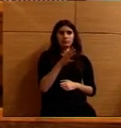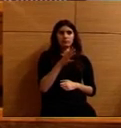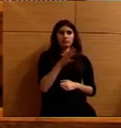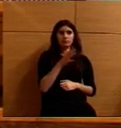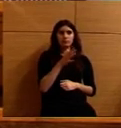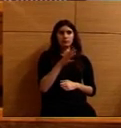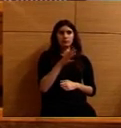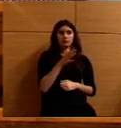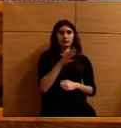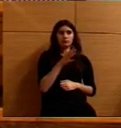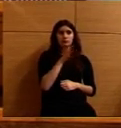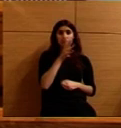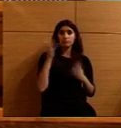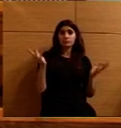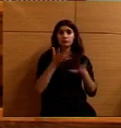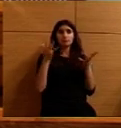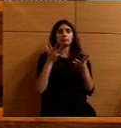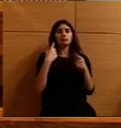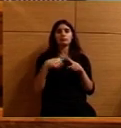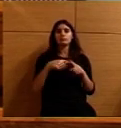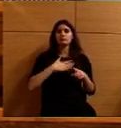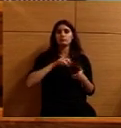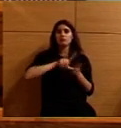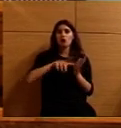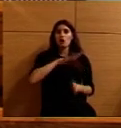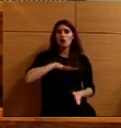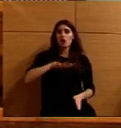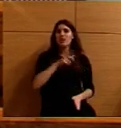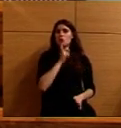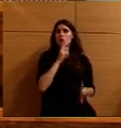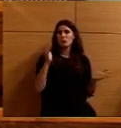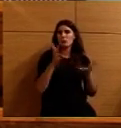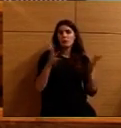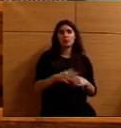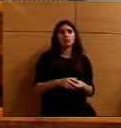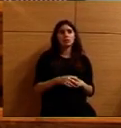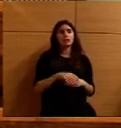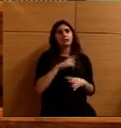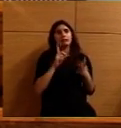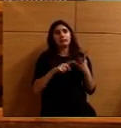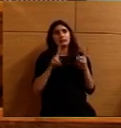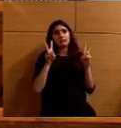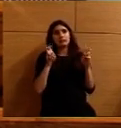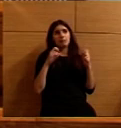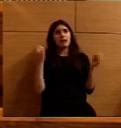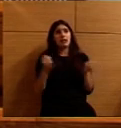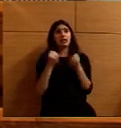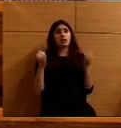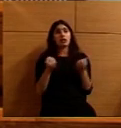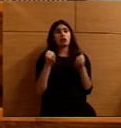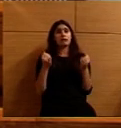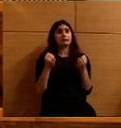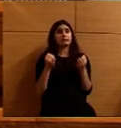de alguna forma promocionar el producto local de los municipios. Respecto a las acciones